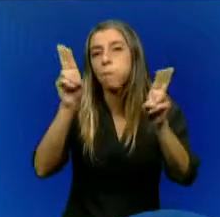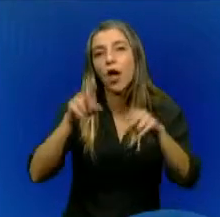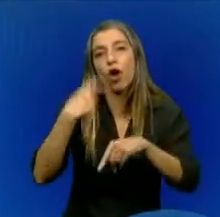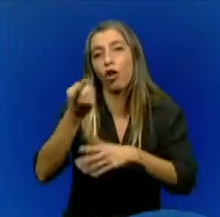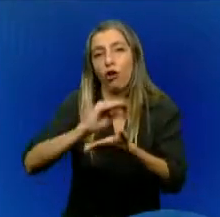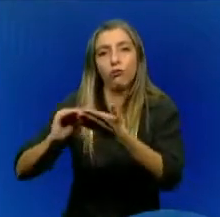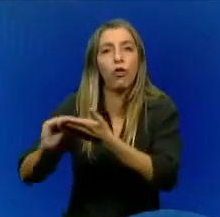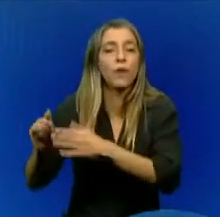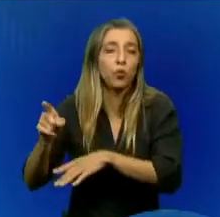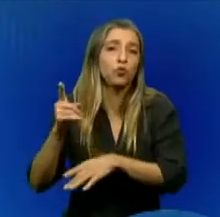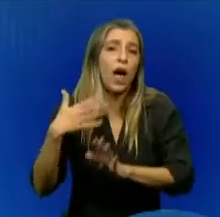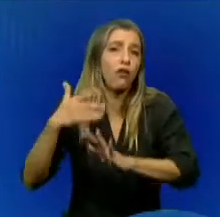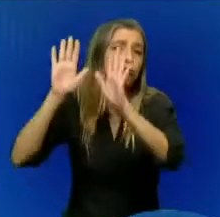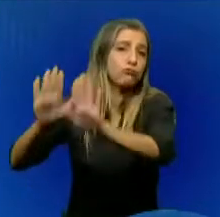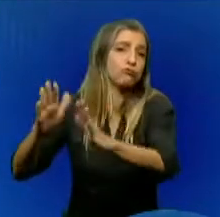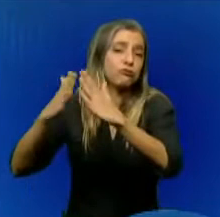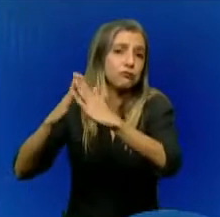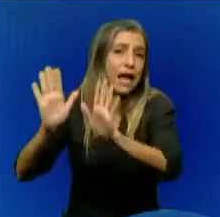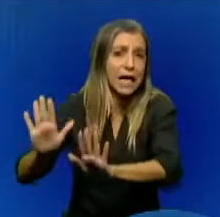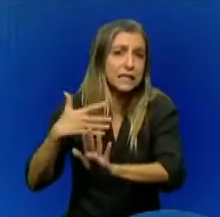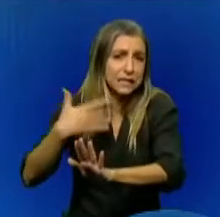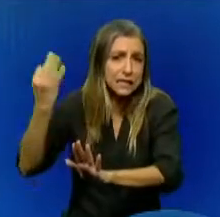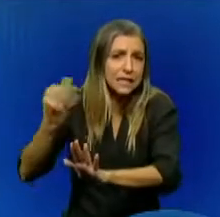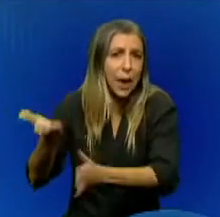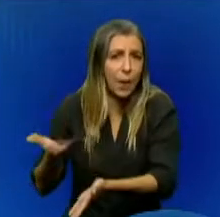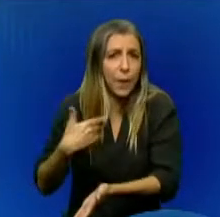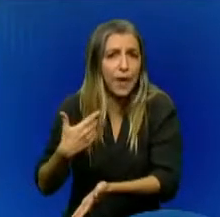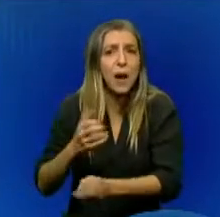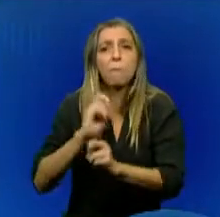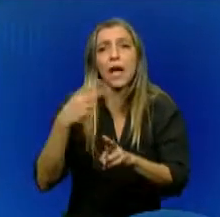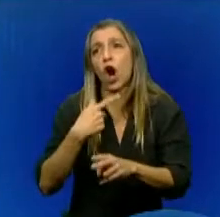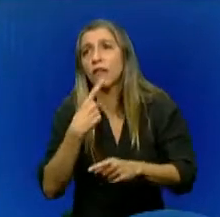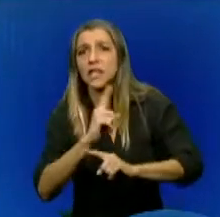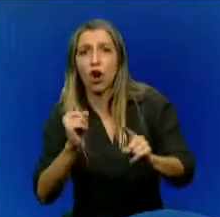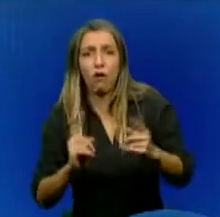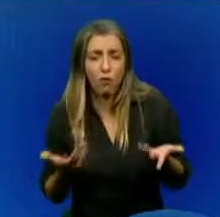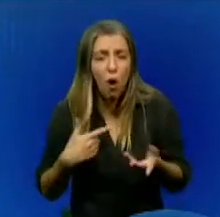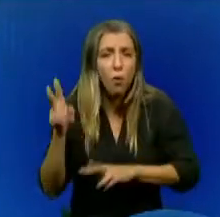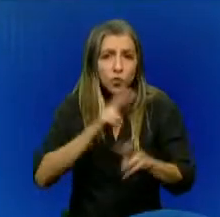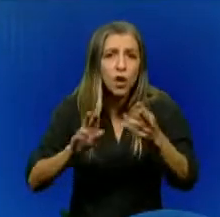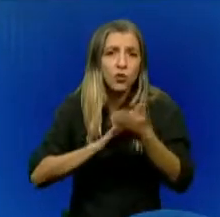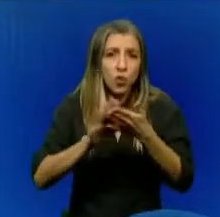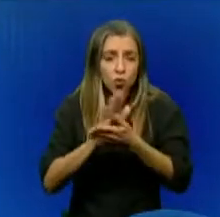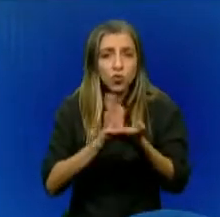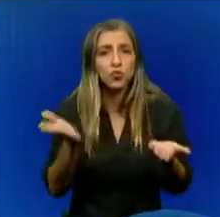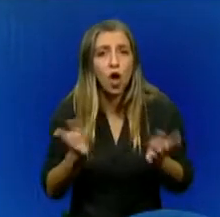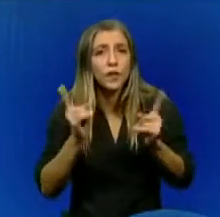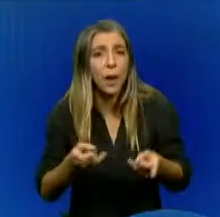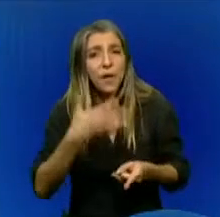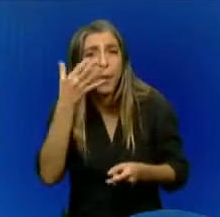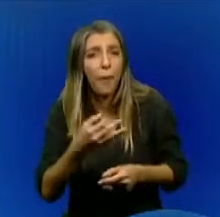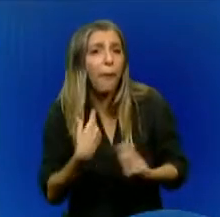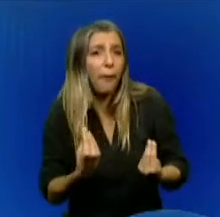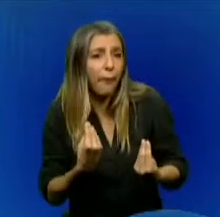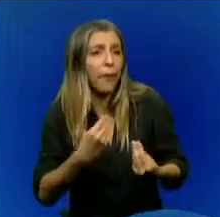por motivos de riesgo se quedan en sus casas. Por otro lado, los motivos de riesgo van cambiando. Hoy diputados con 2 dosis de vacunas quizás serían